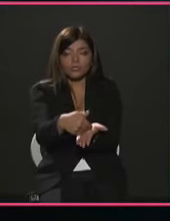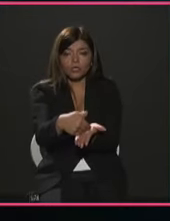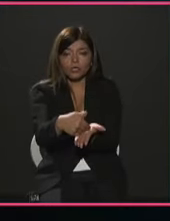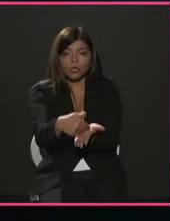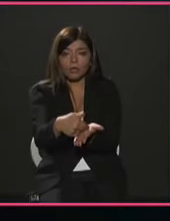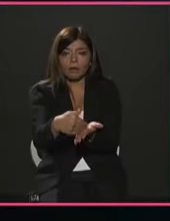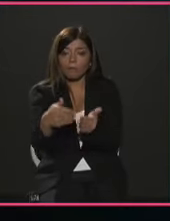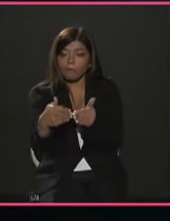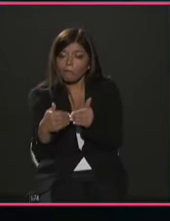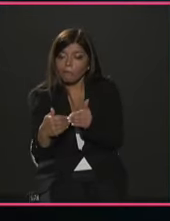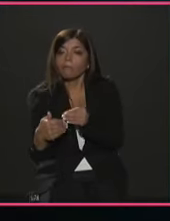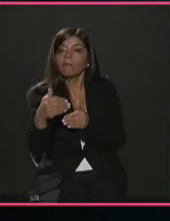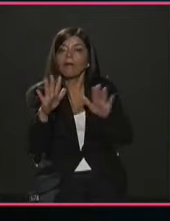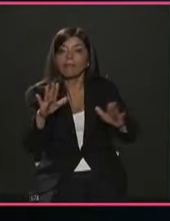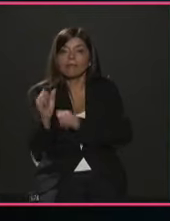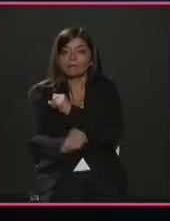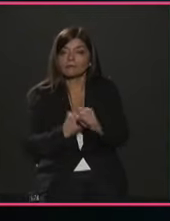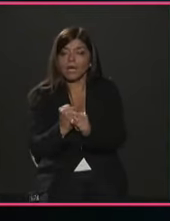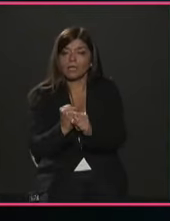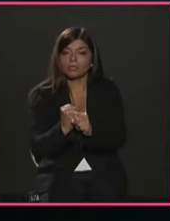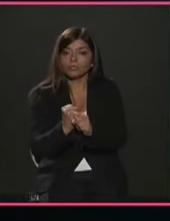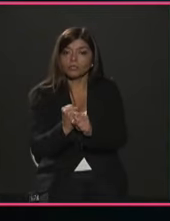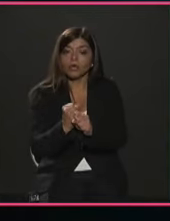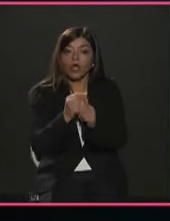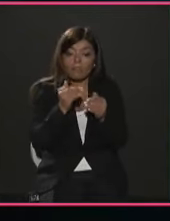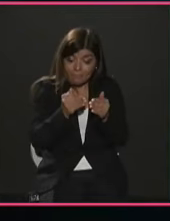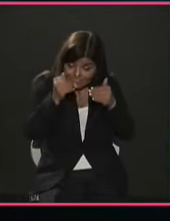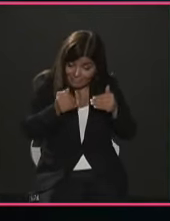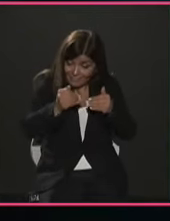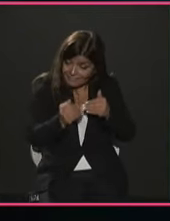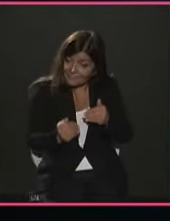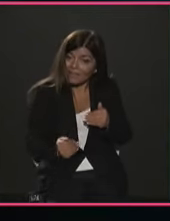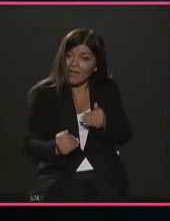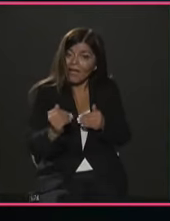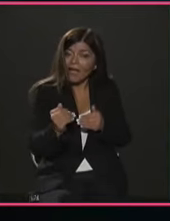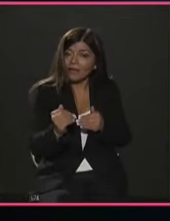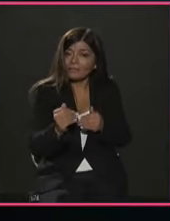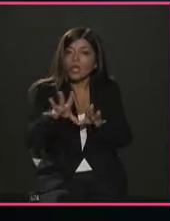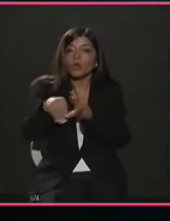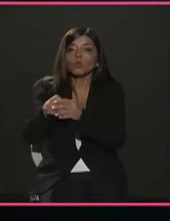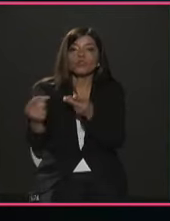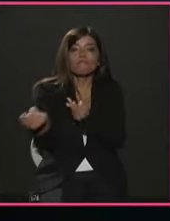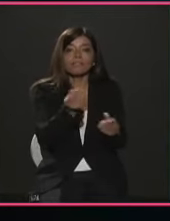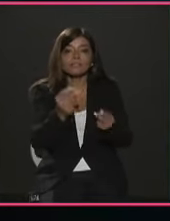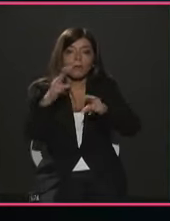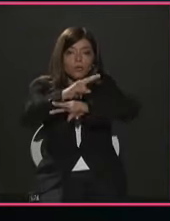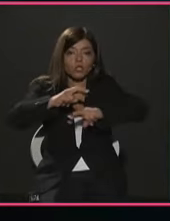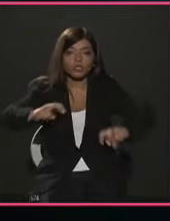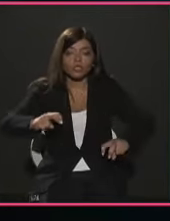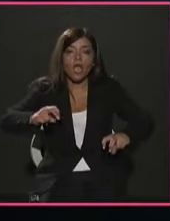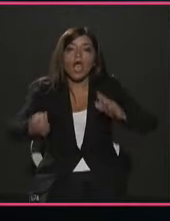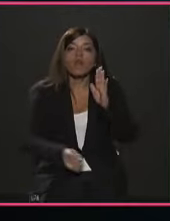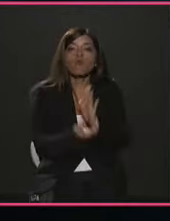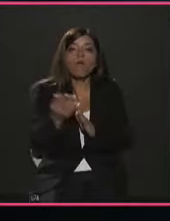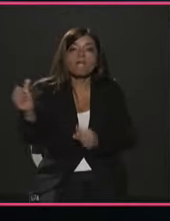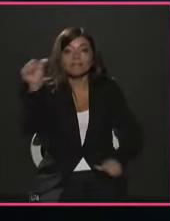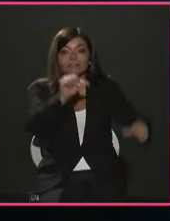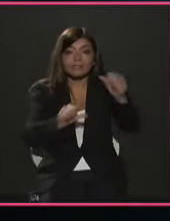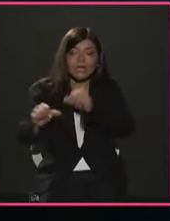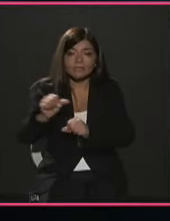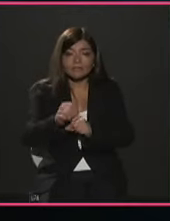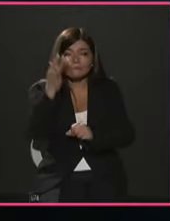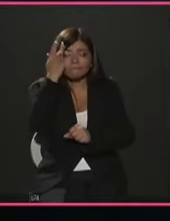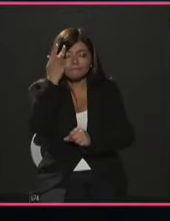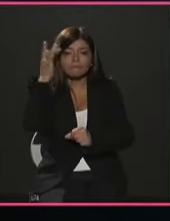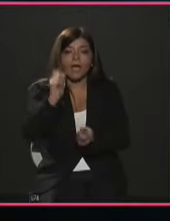para los próximos 10 años eso es un desde lo que incluye financiamiento de la investigación Innovación científica y